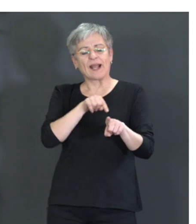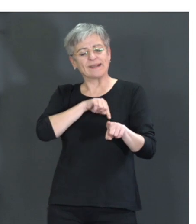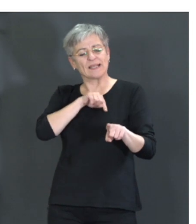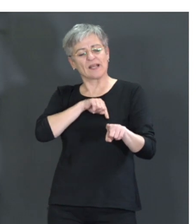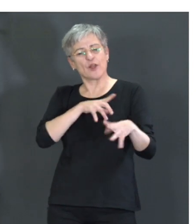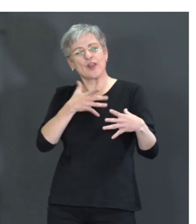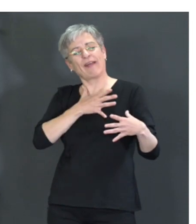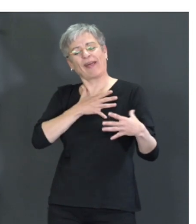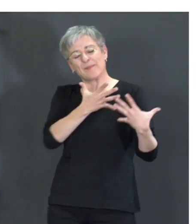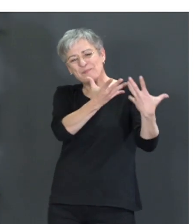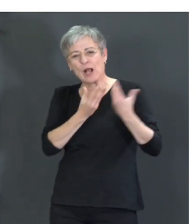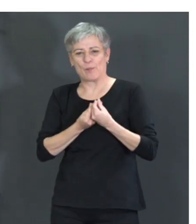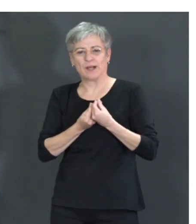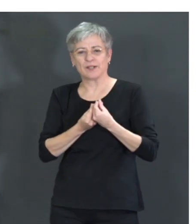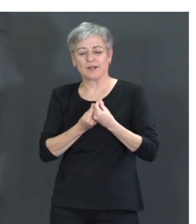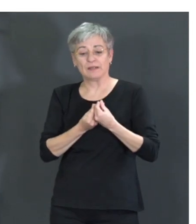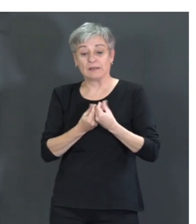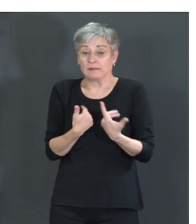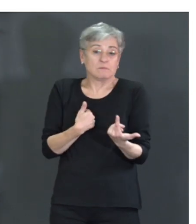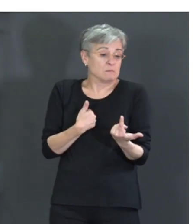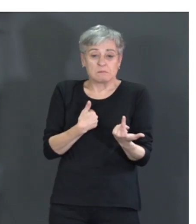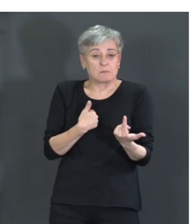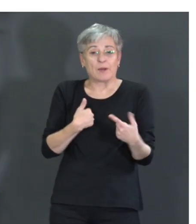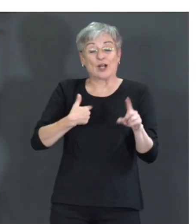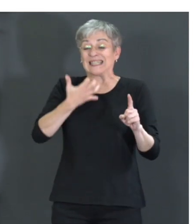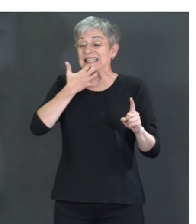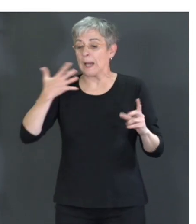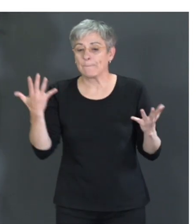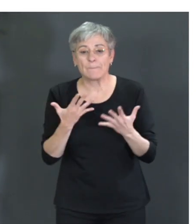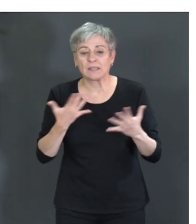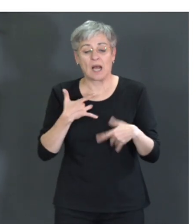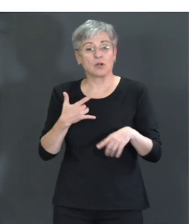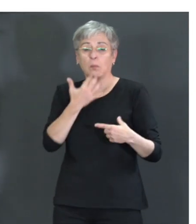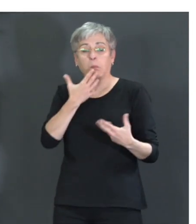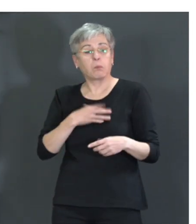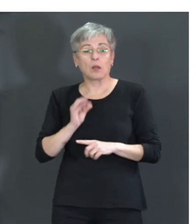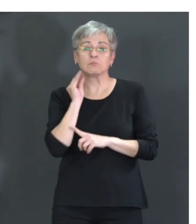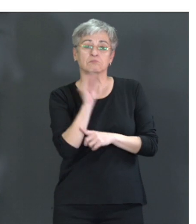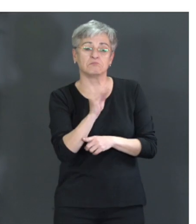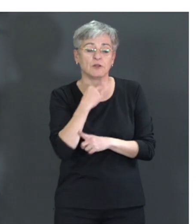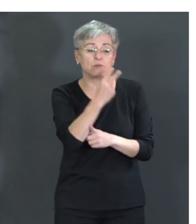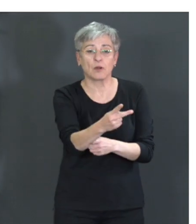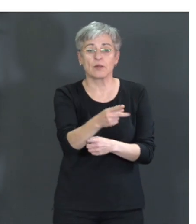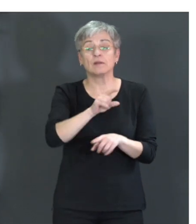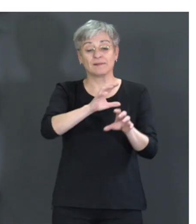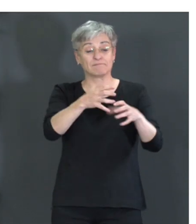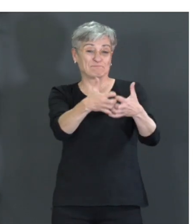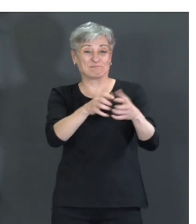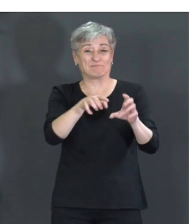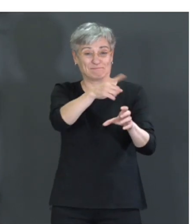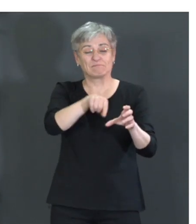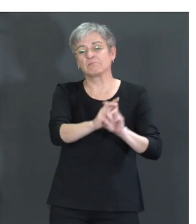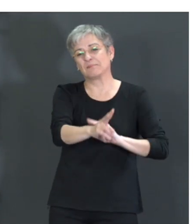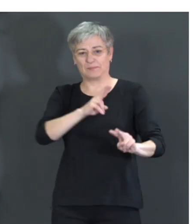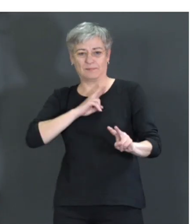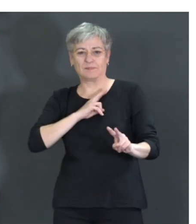sensación de acompañamiento, que aunque no interaccionen con él, saben que en cualquier momento se pueden dirigir a él y el dispositivo les